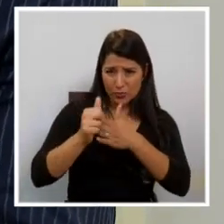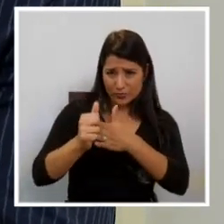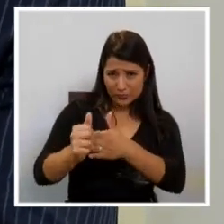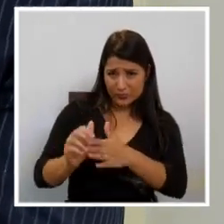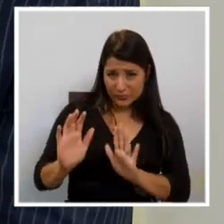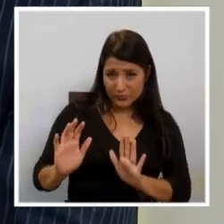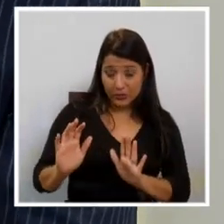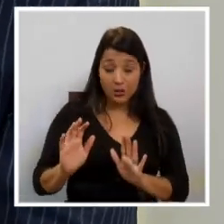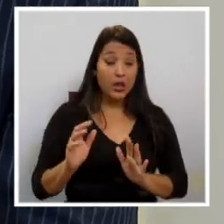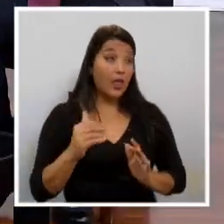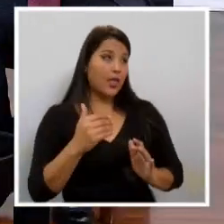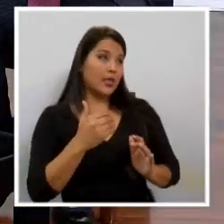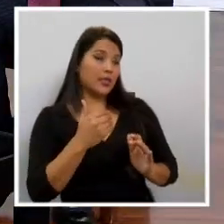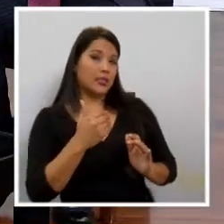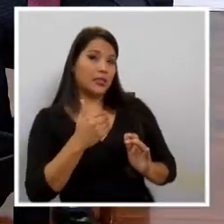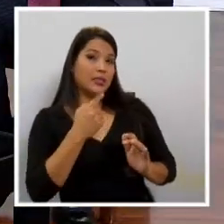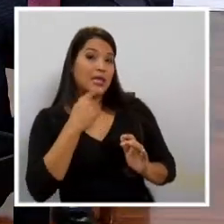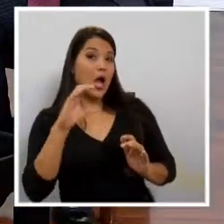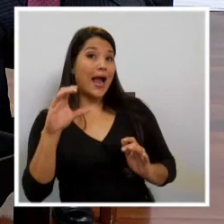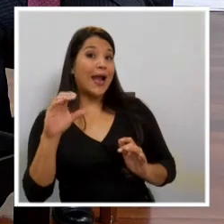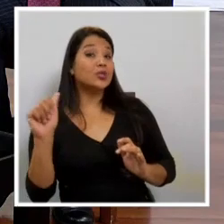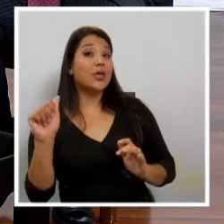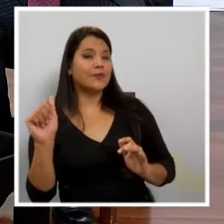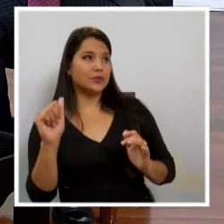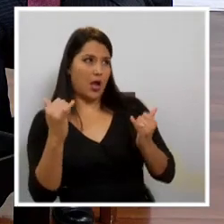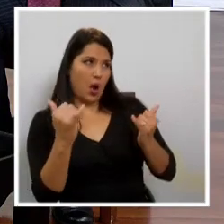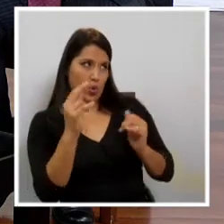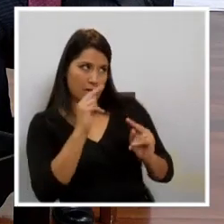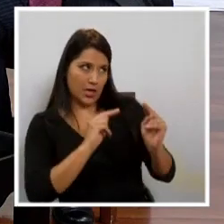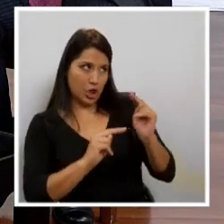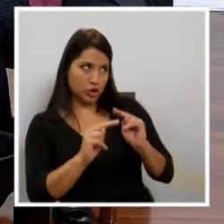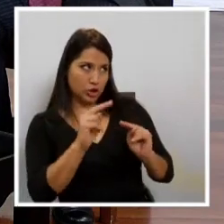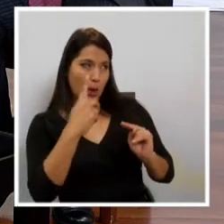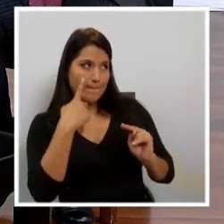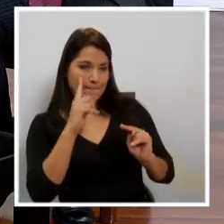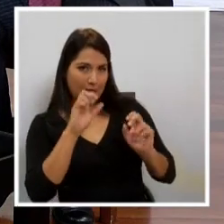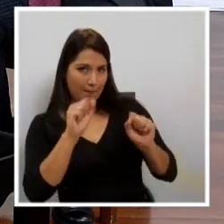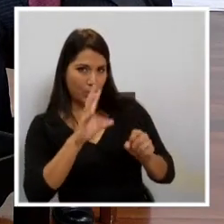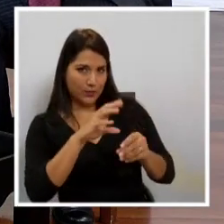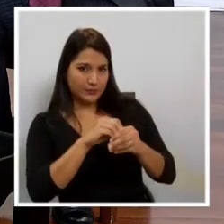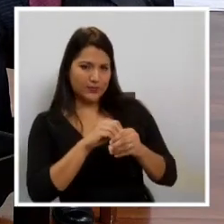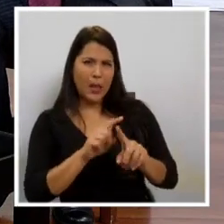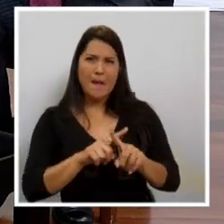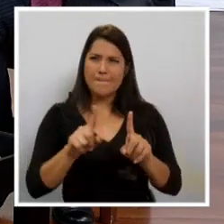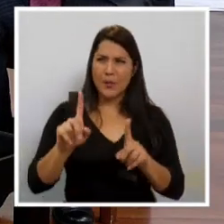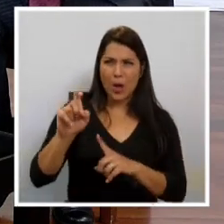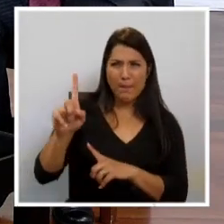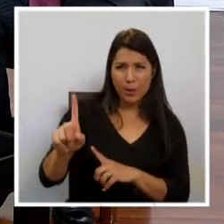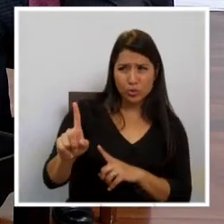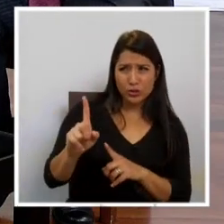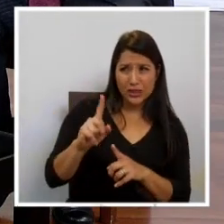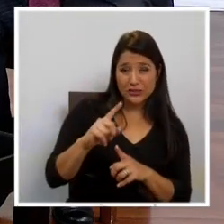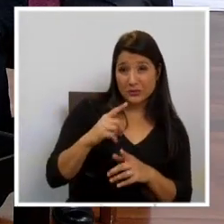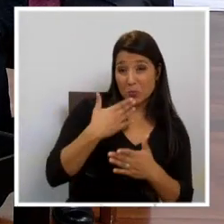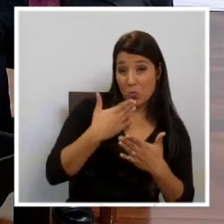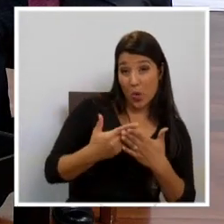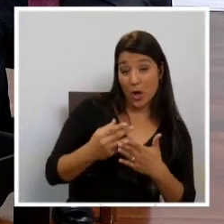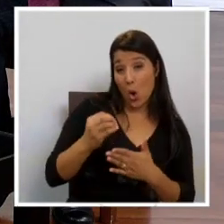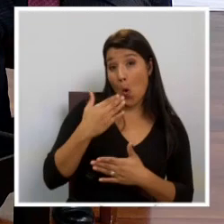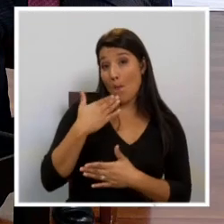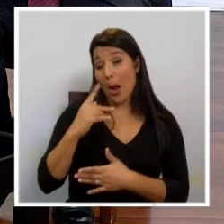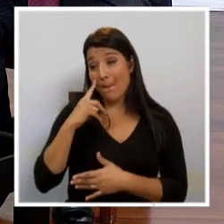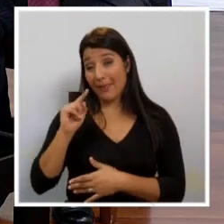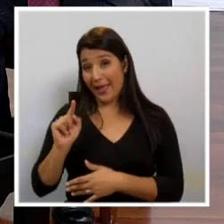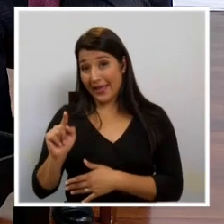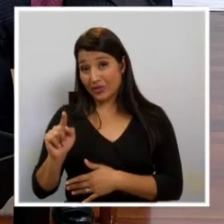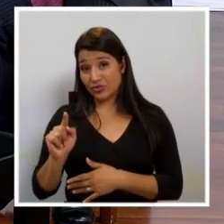negociación para, decía Carlos Avendaño, para que ocupe una de las plazas. Claro. Ahora, la pregunta sería si le conviene o no electoralmente. Si lo va a